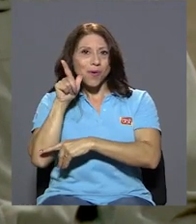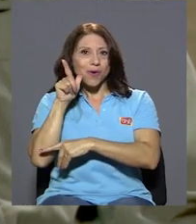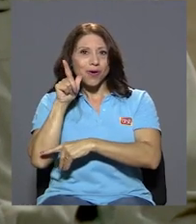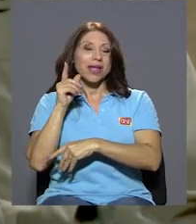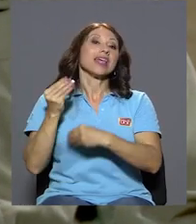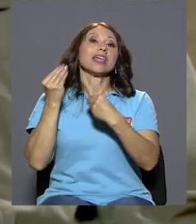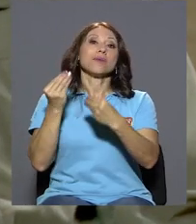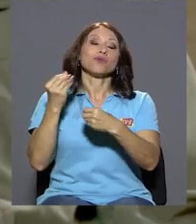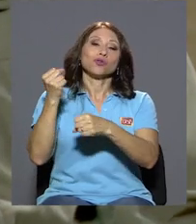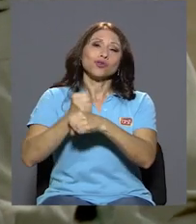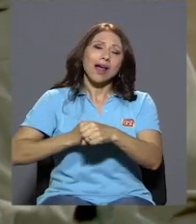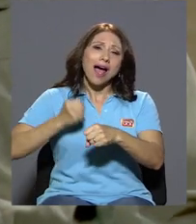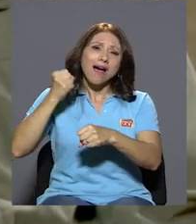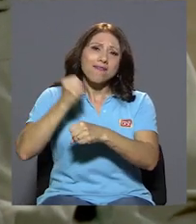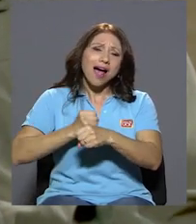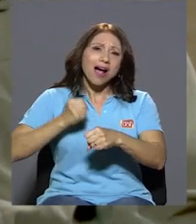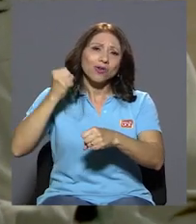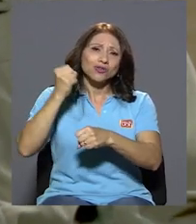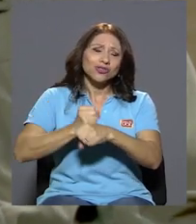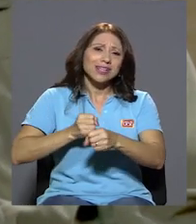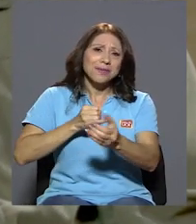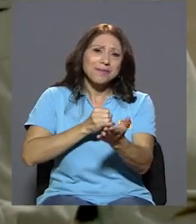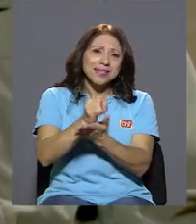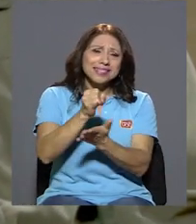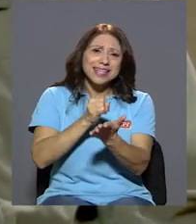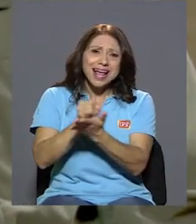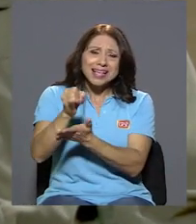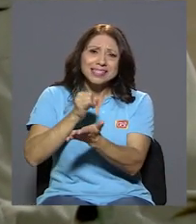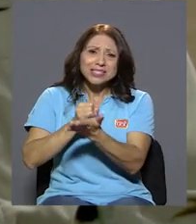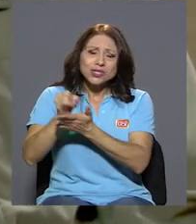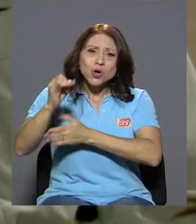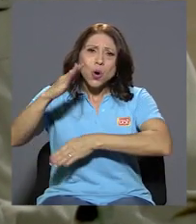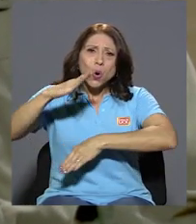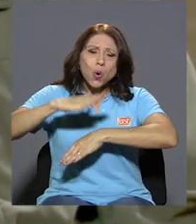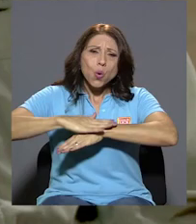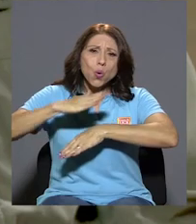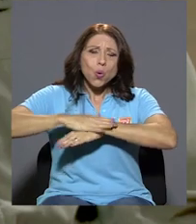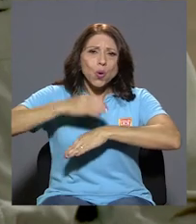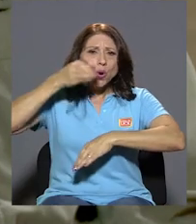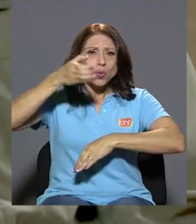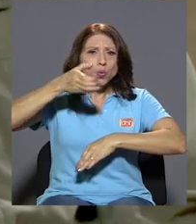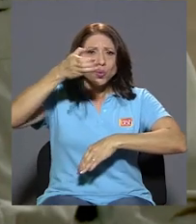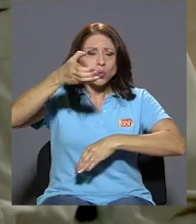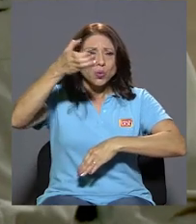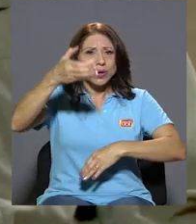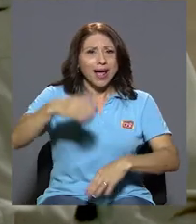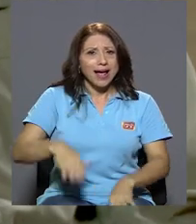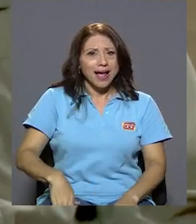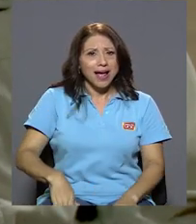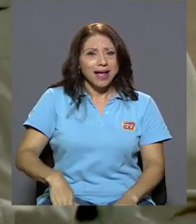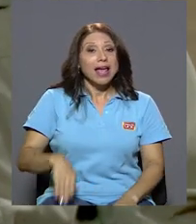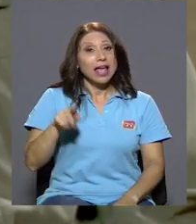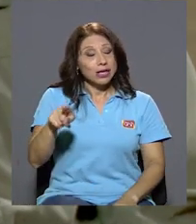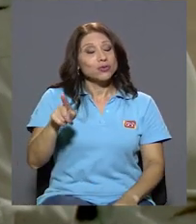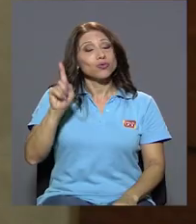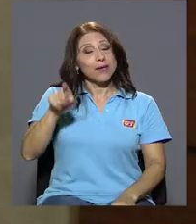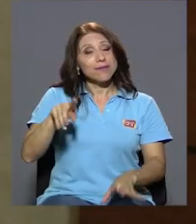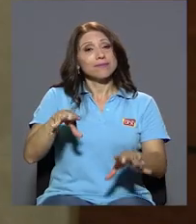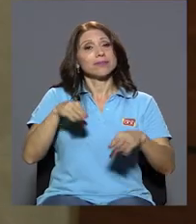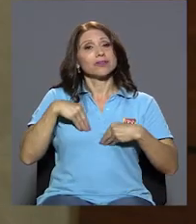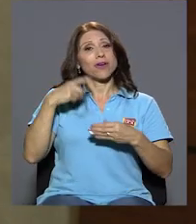que se han estado haciendo en torno a la cultura yo creo que es digno de